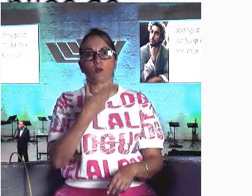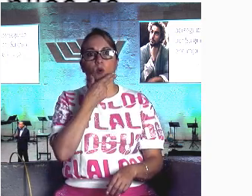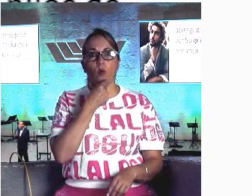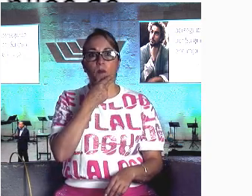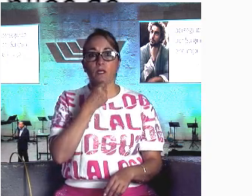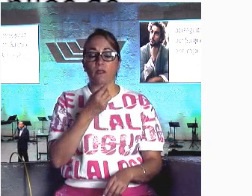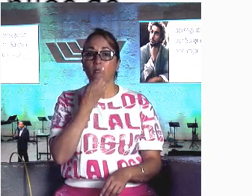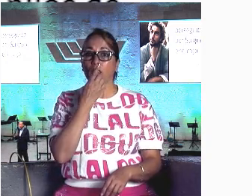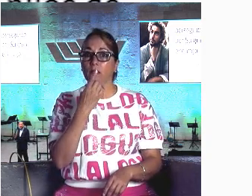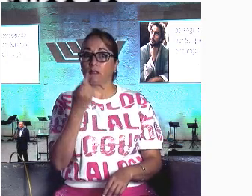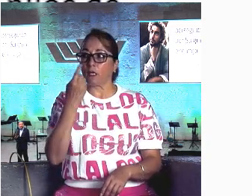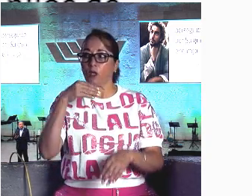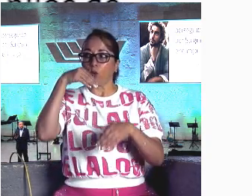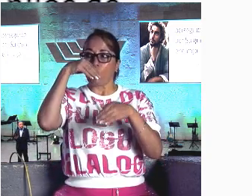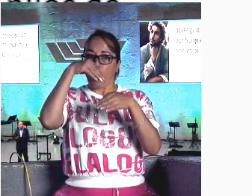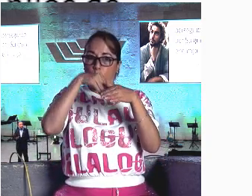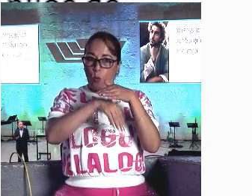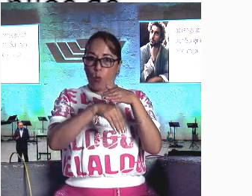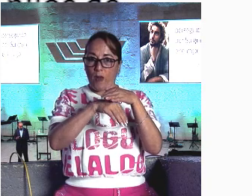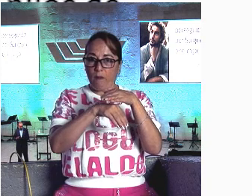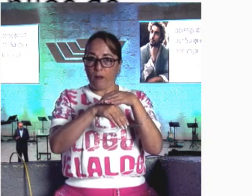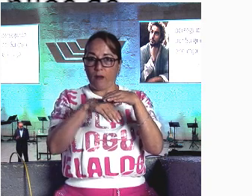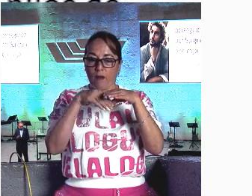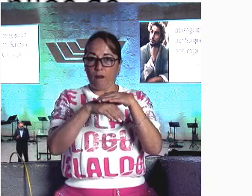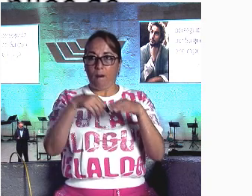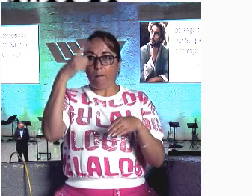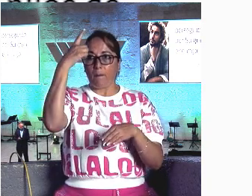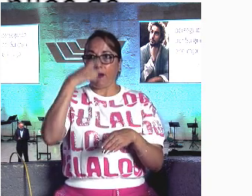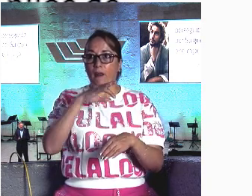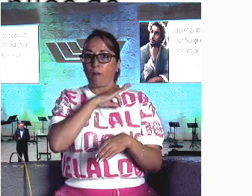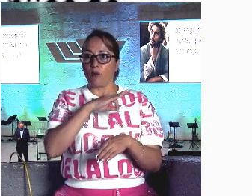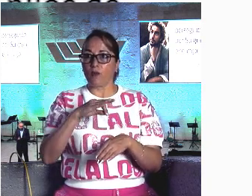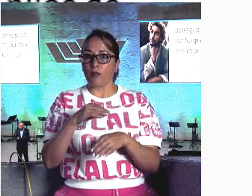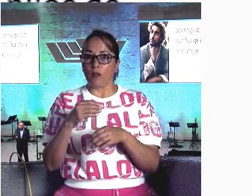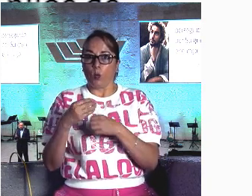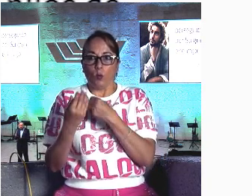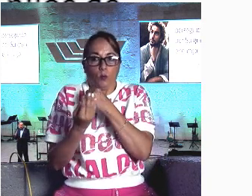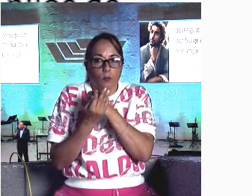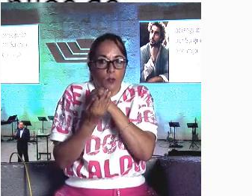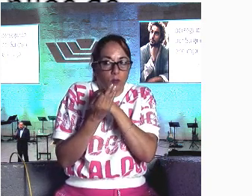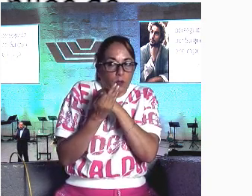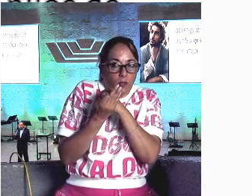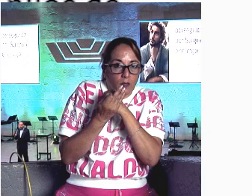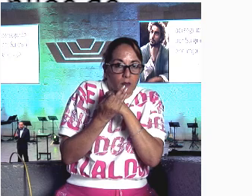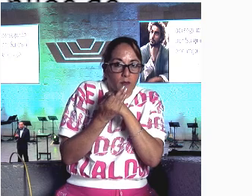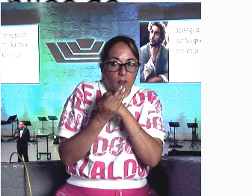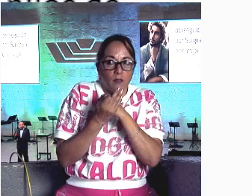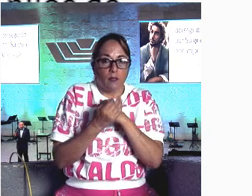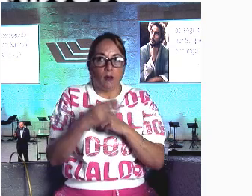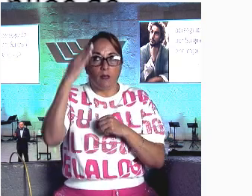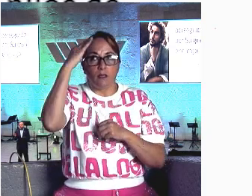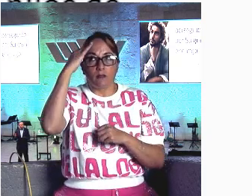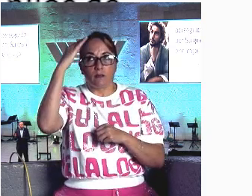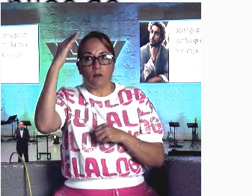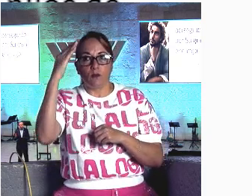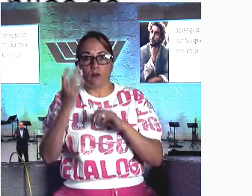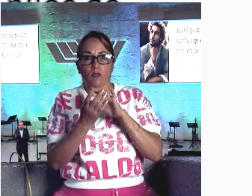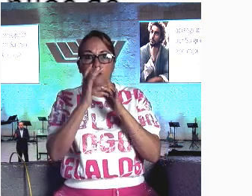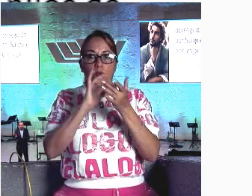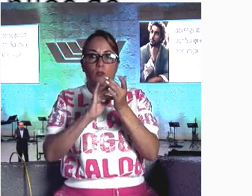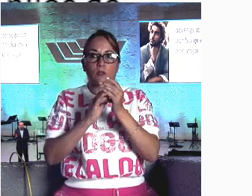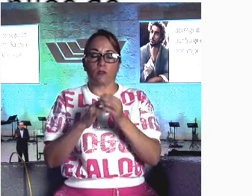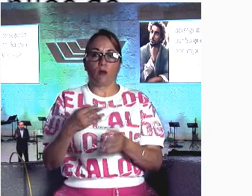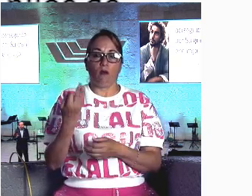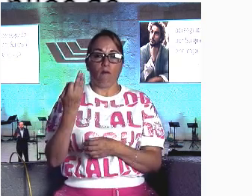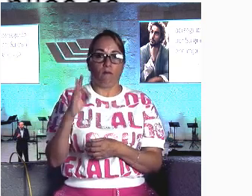una cueva encontró un lugar para refugiarse. Nuestro Señor Jesucristo es despreciado por el mundo.